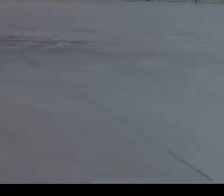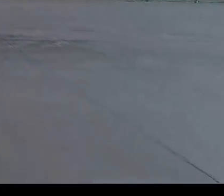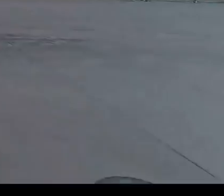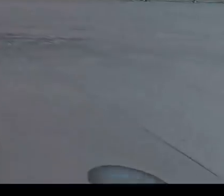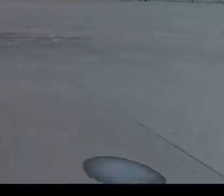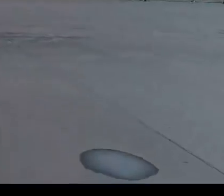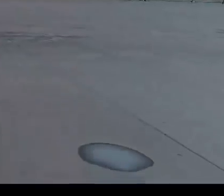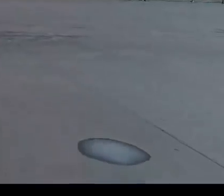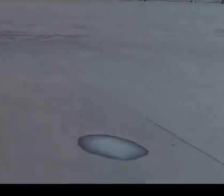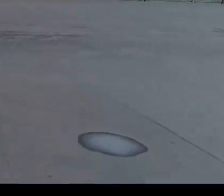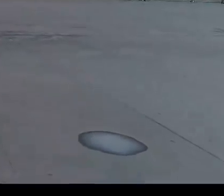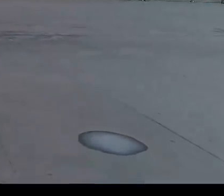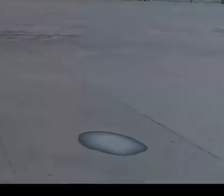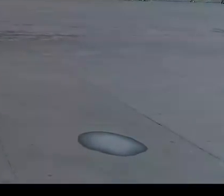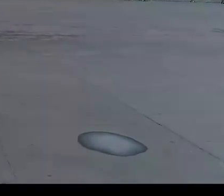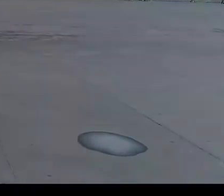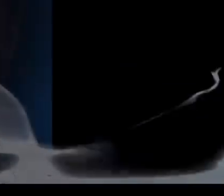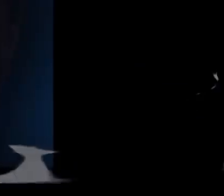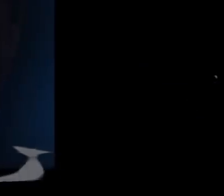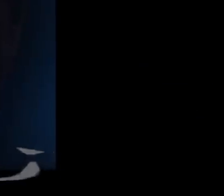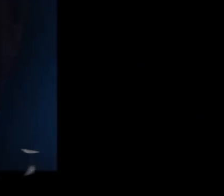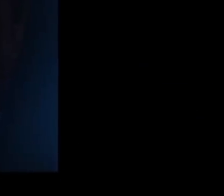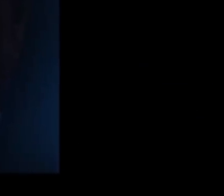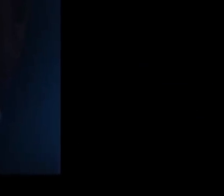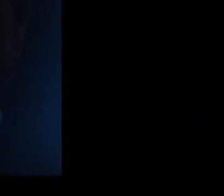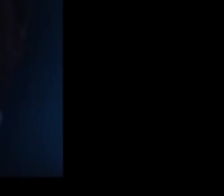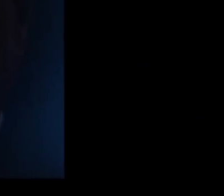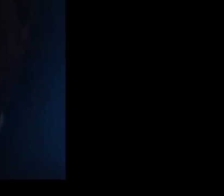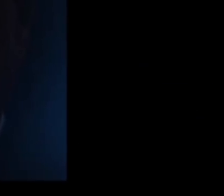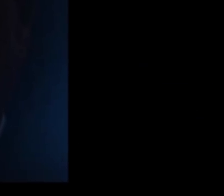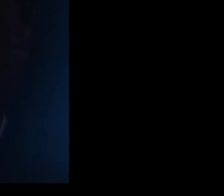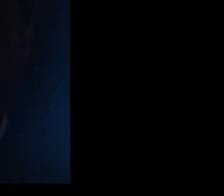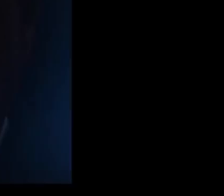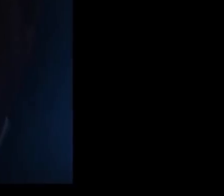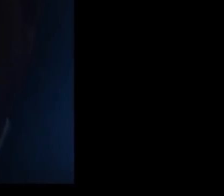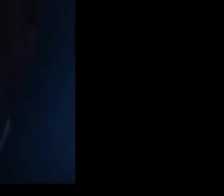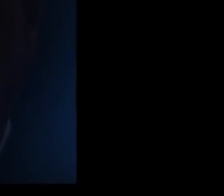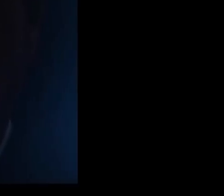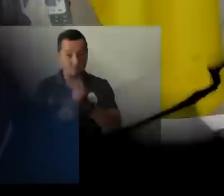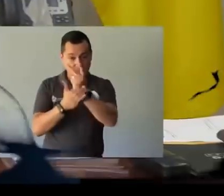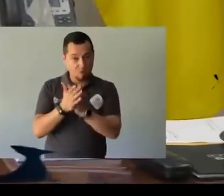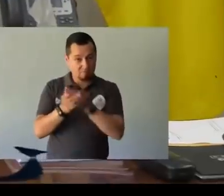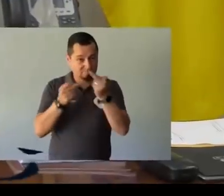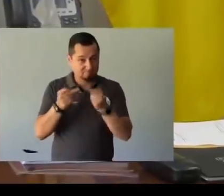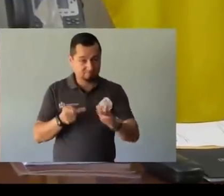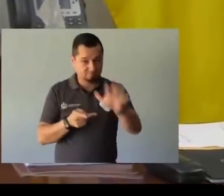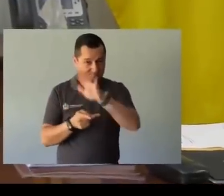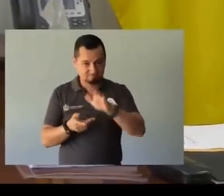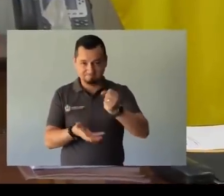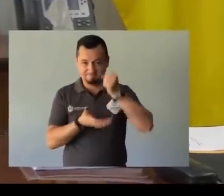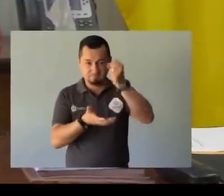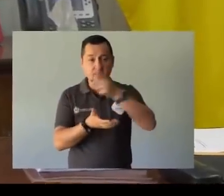que cambien las cosas, vamos a tener que arriesgar. Se está cocinando que el propio gobernador